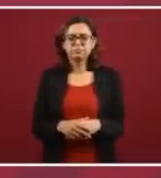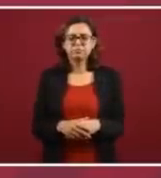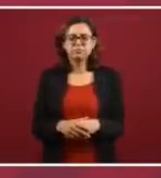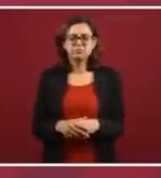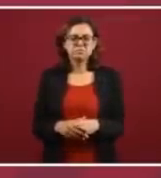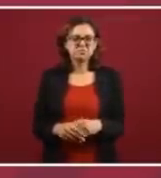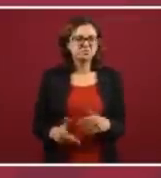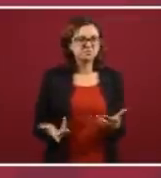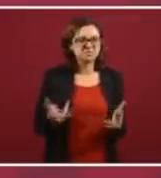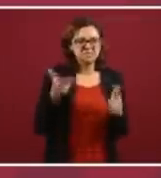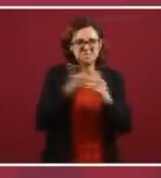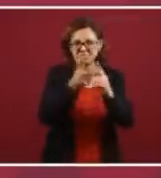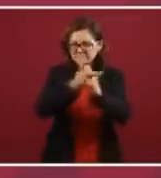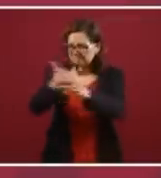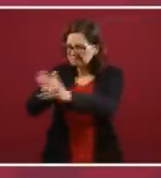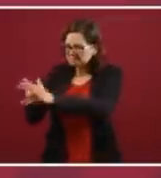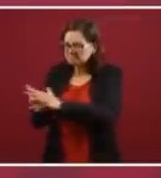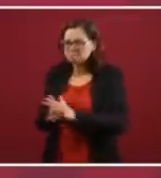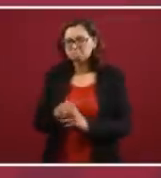exterminios,